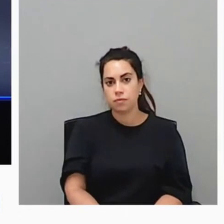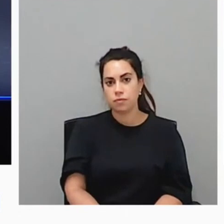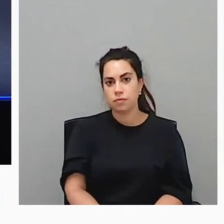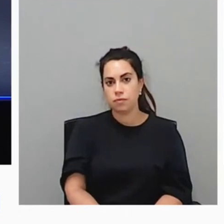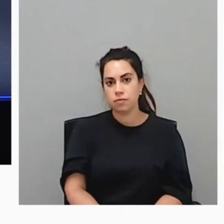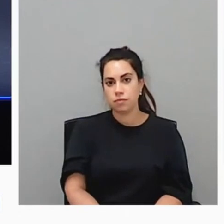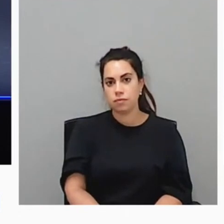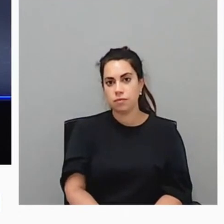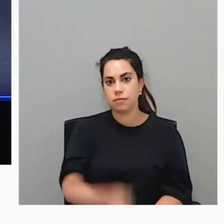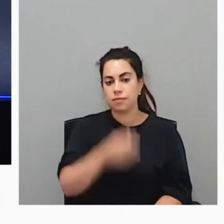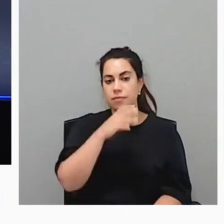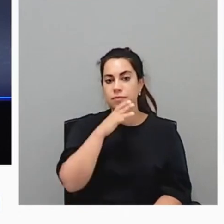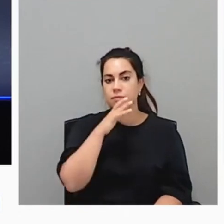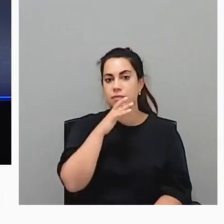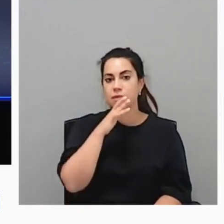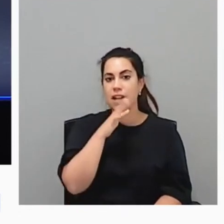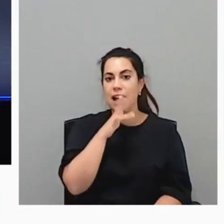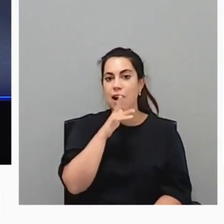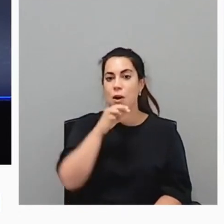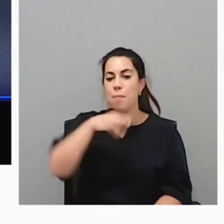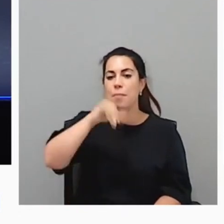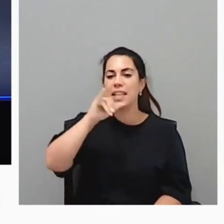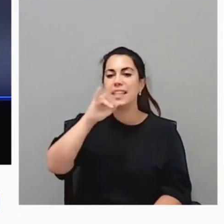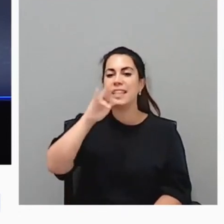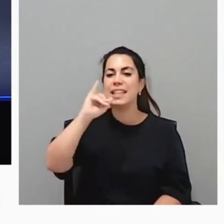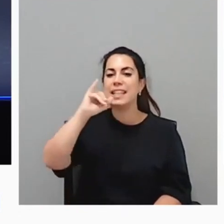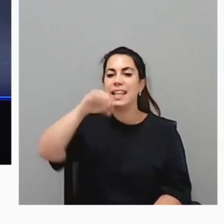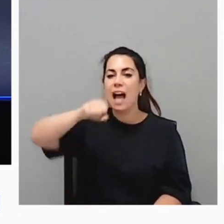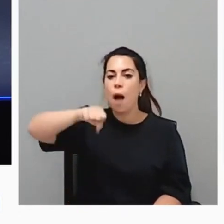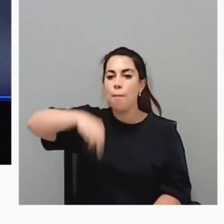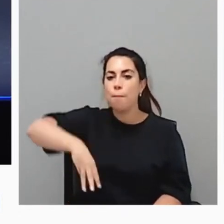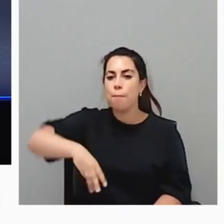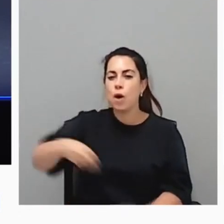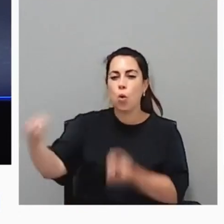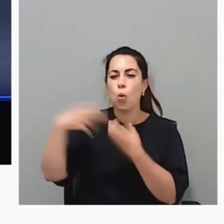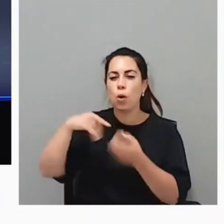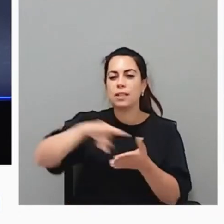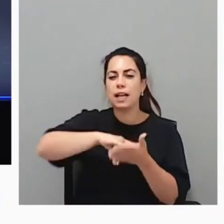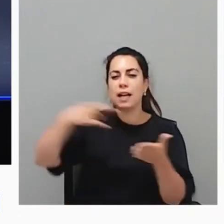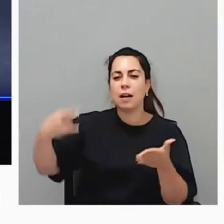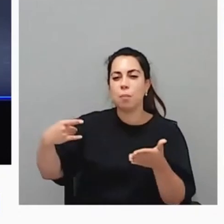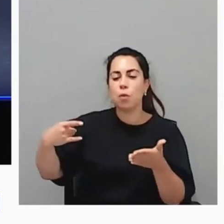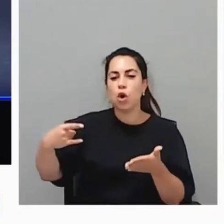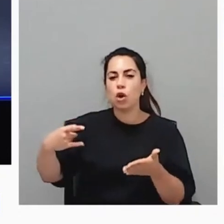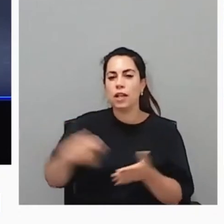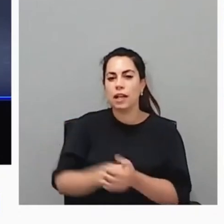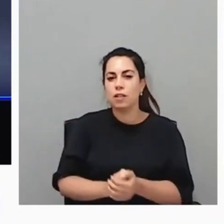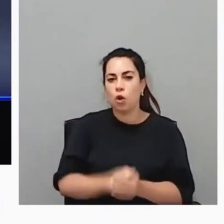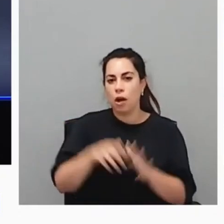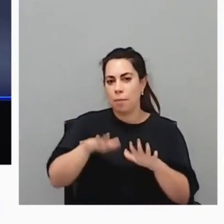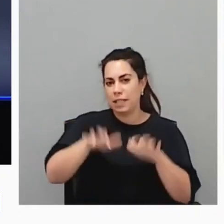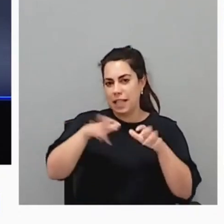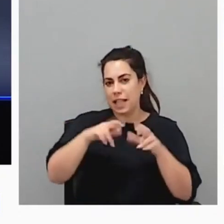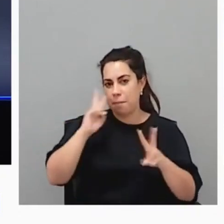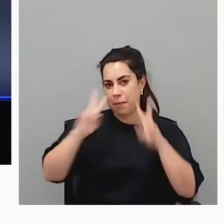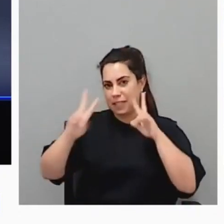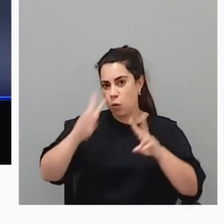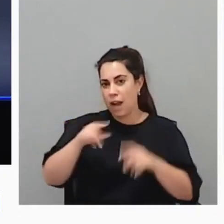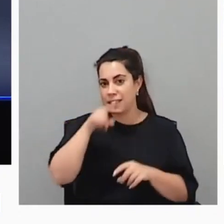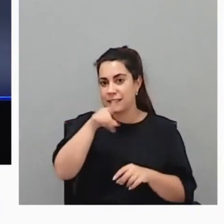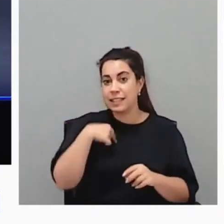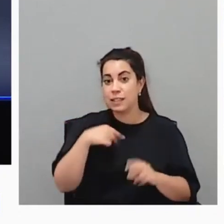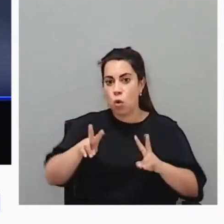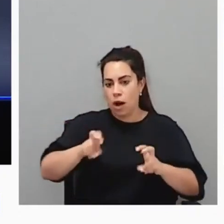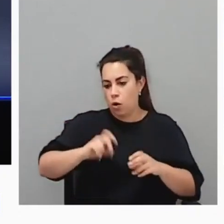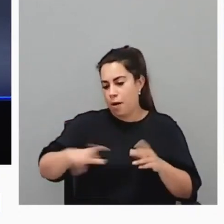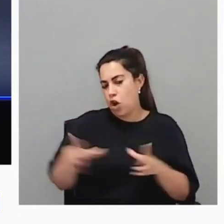Pasamos ahora a que Miriam Reyes nos cuente su proyecto de aprendices visuales, y ella sí que es una innovadora social 100%,